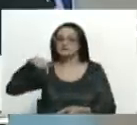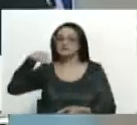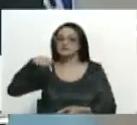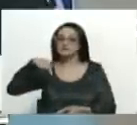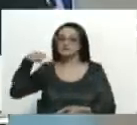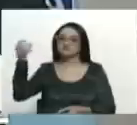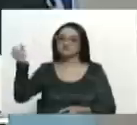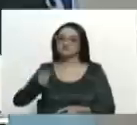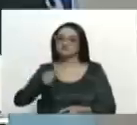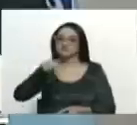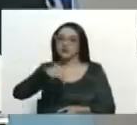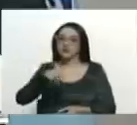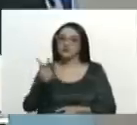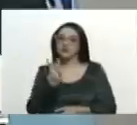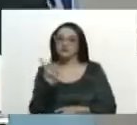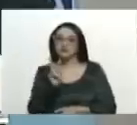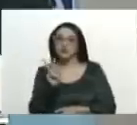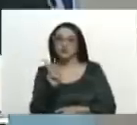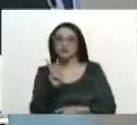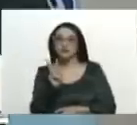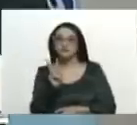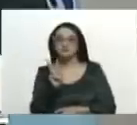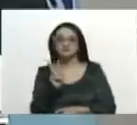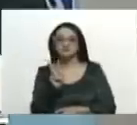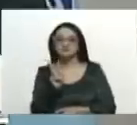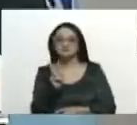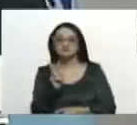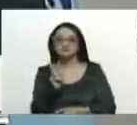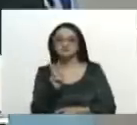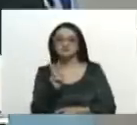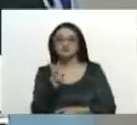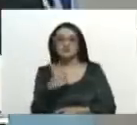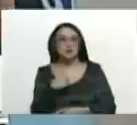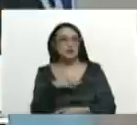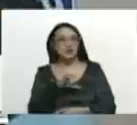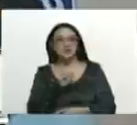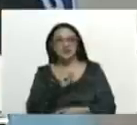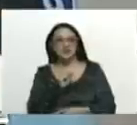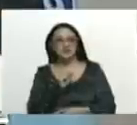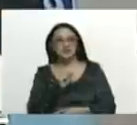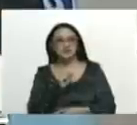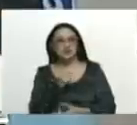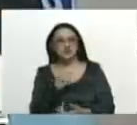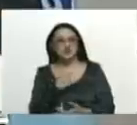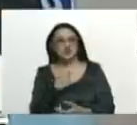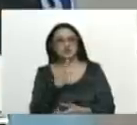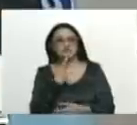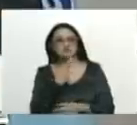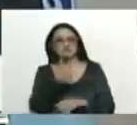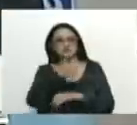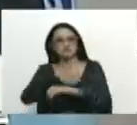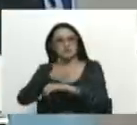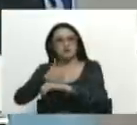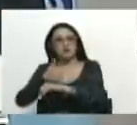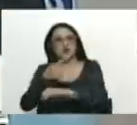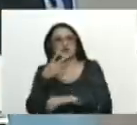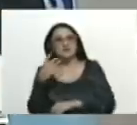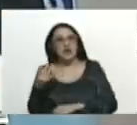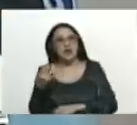no se entiende Como por ejemplo y se lo hemos hecho saber a las autoridades italianas